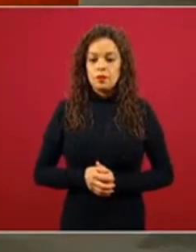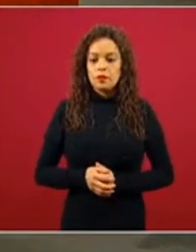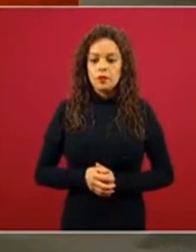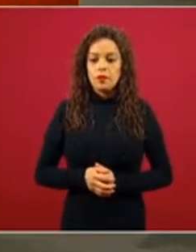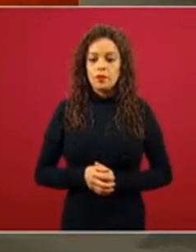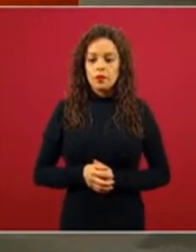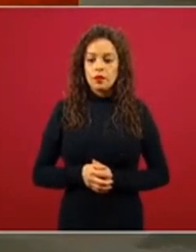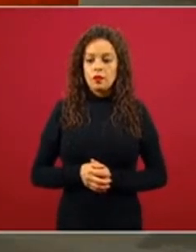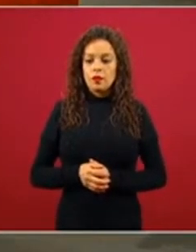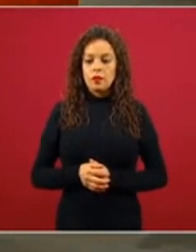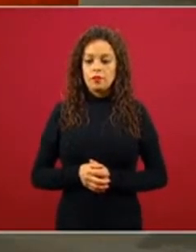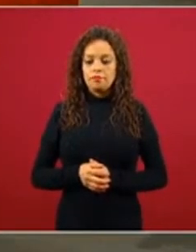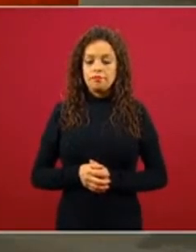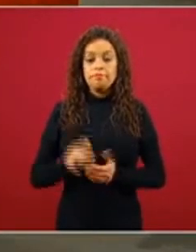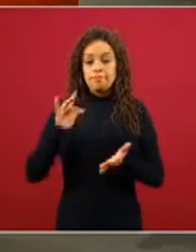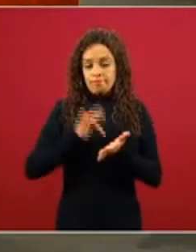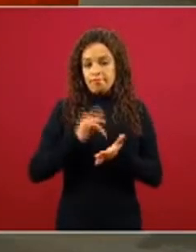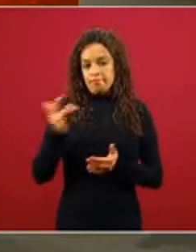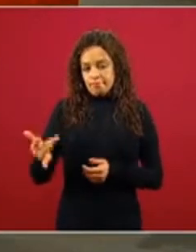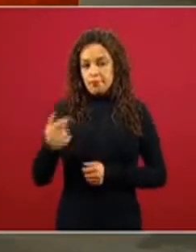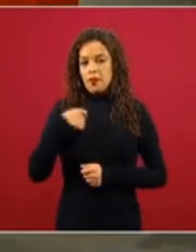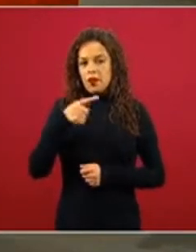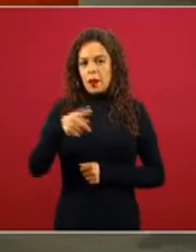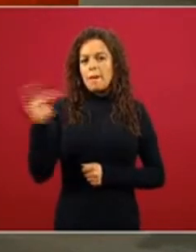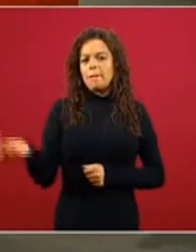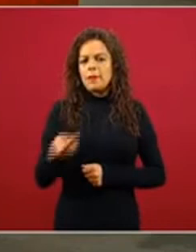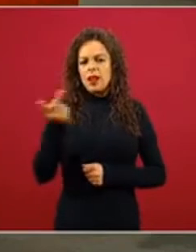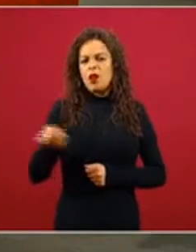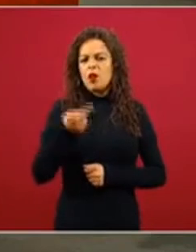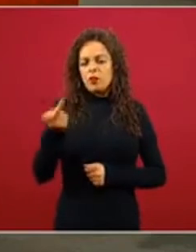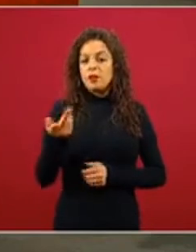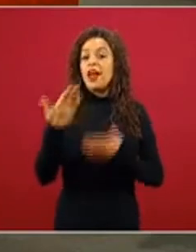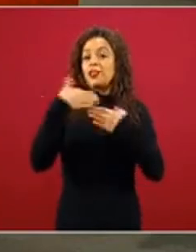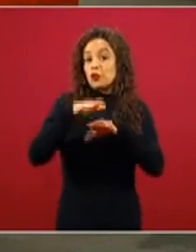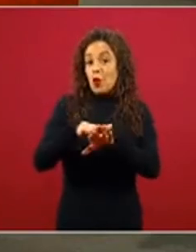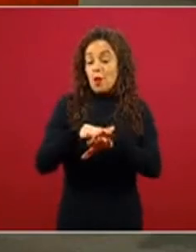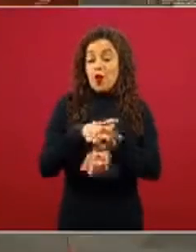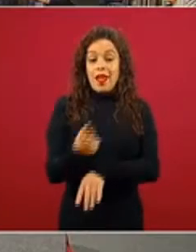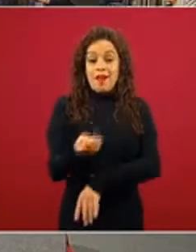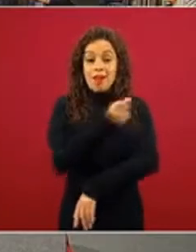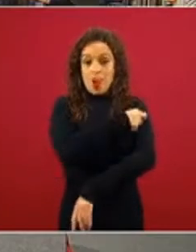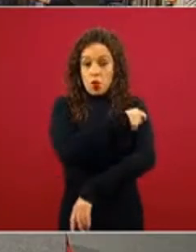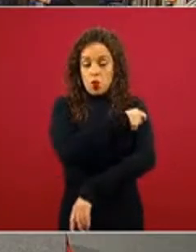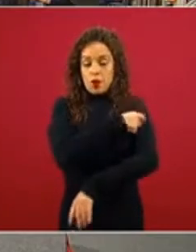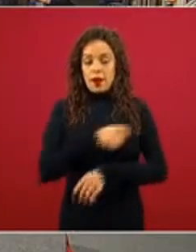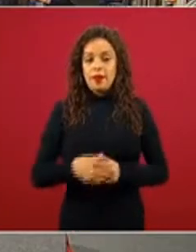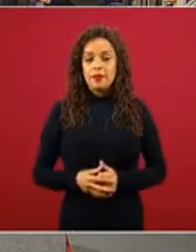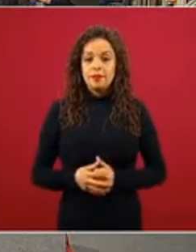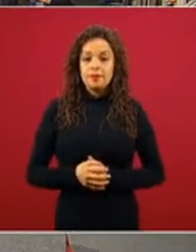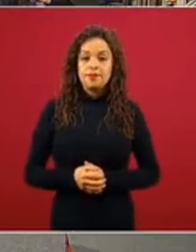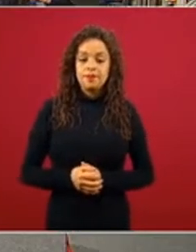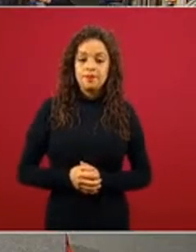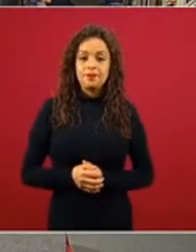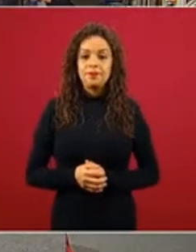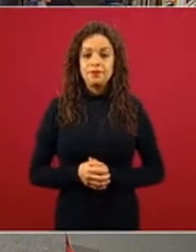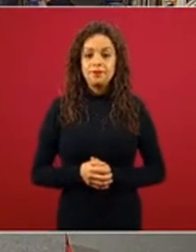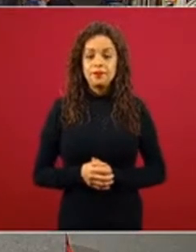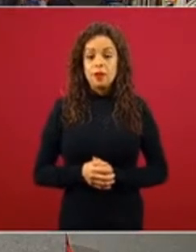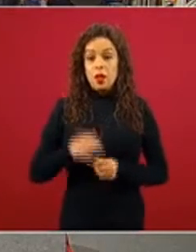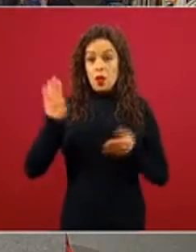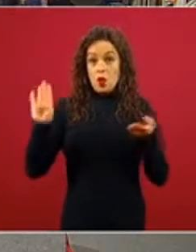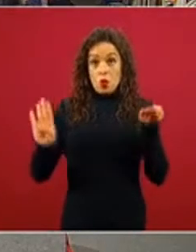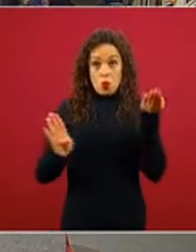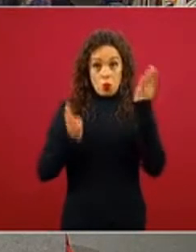Gracias. Preguntarle sobre las vacunas. Hay en todo el mundo